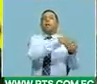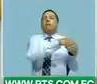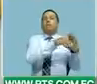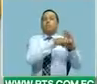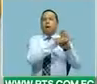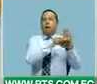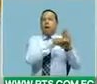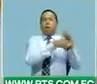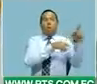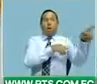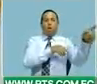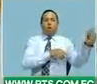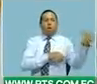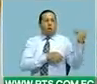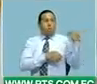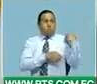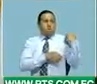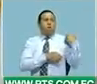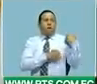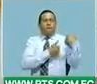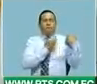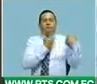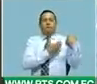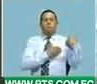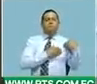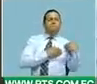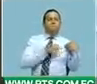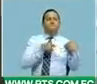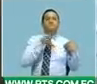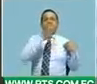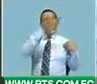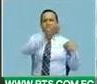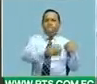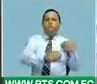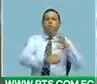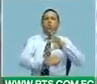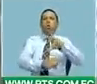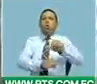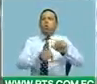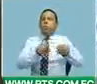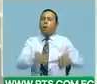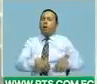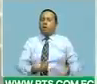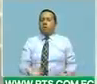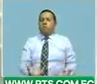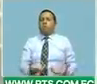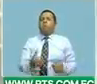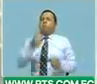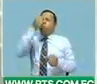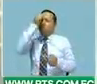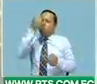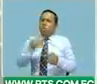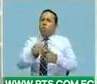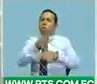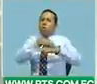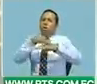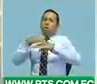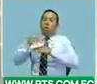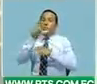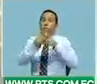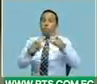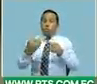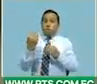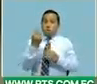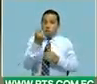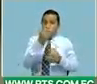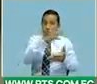bancaria. Para evitar este tipo de situaciones, la policía recuerda que existe el servicio de traslado de valores,